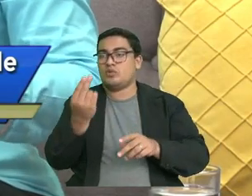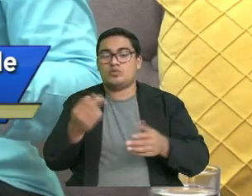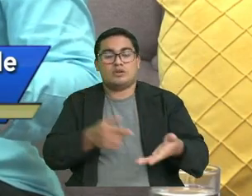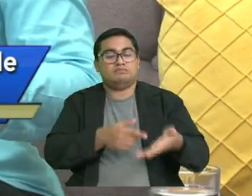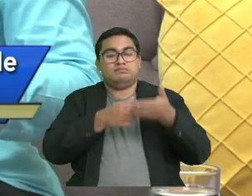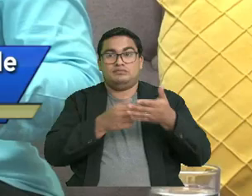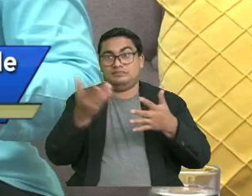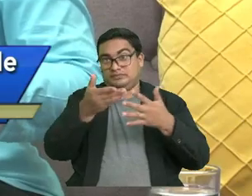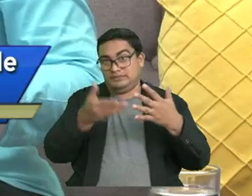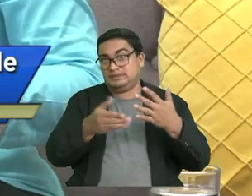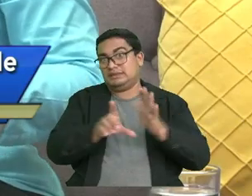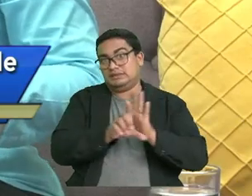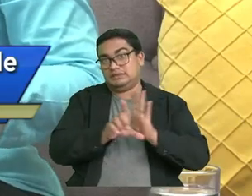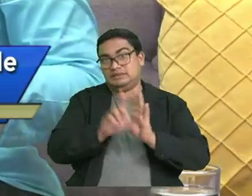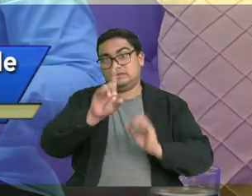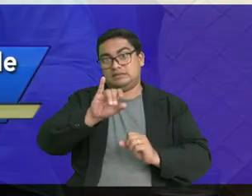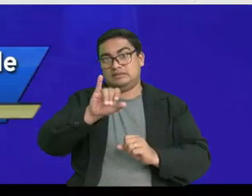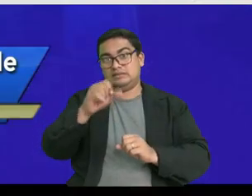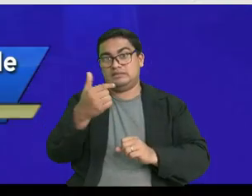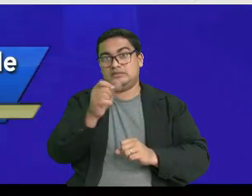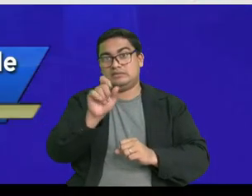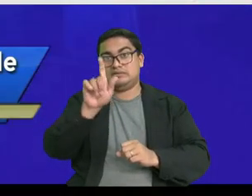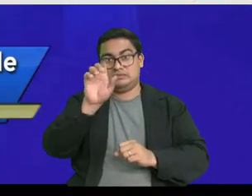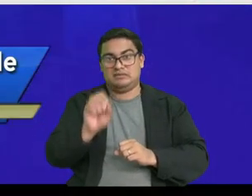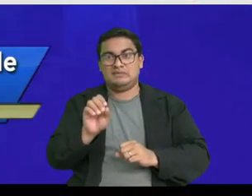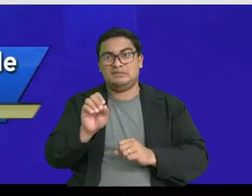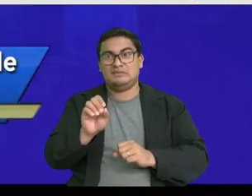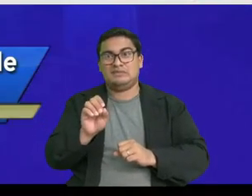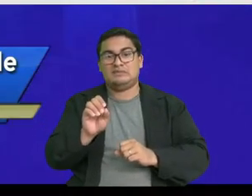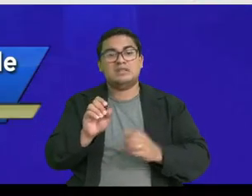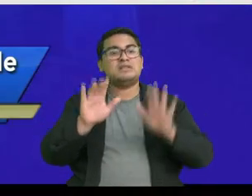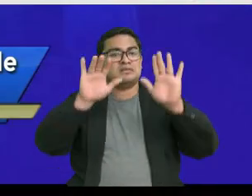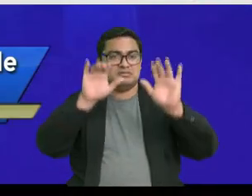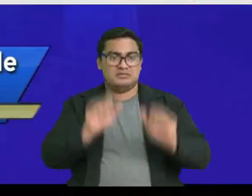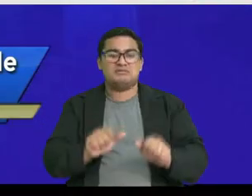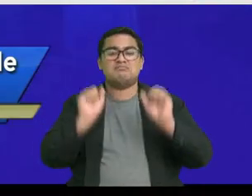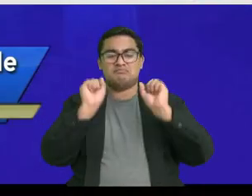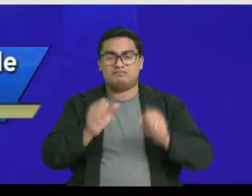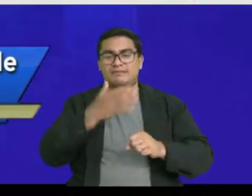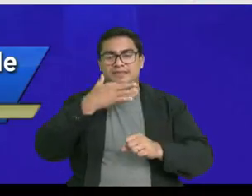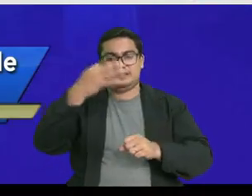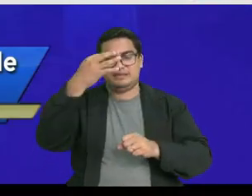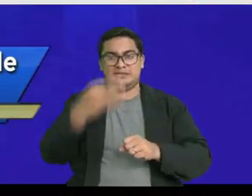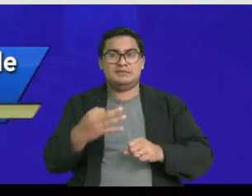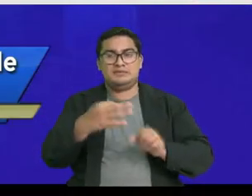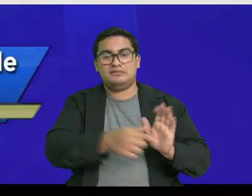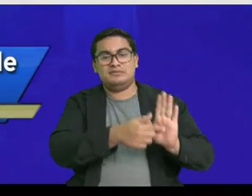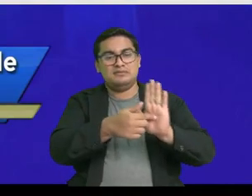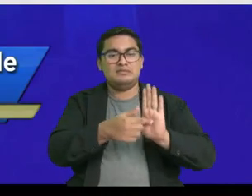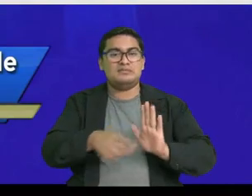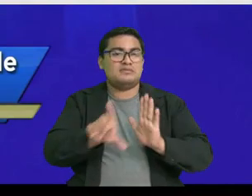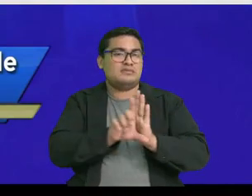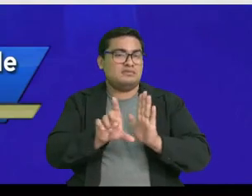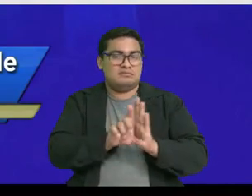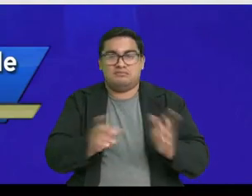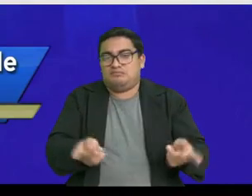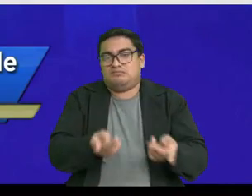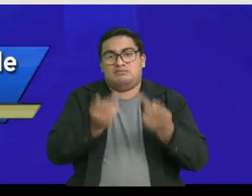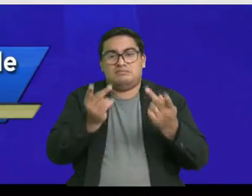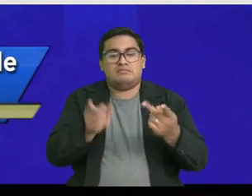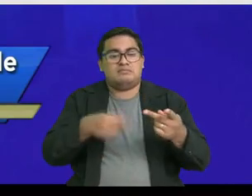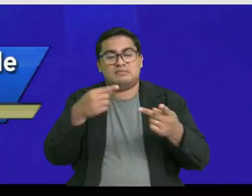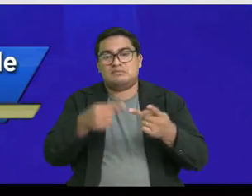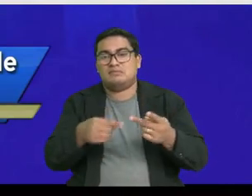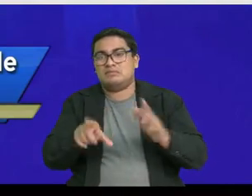usan estas leyes, entonces ya van a tener la certeza que leyes están vigentes,